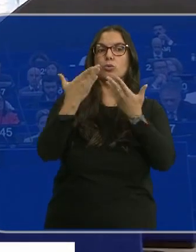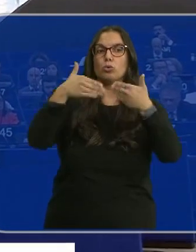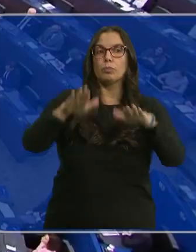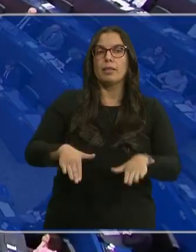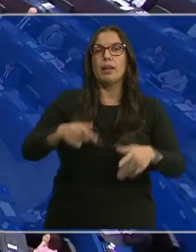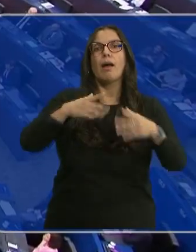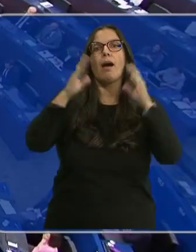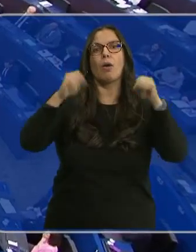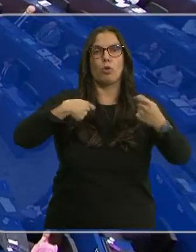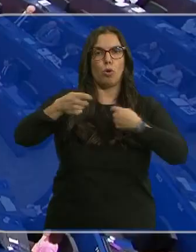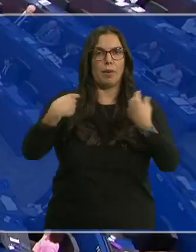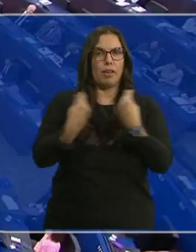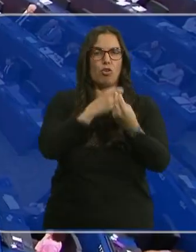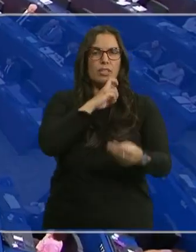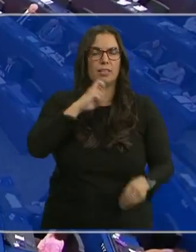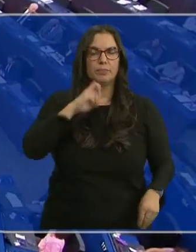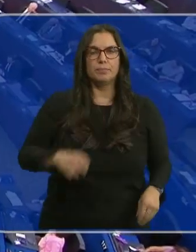con Israel.